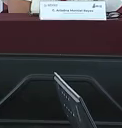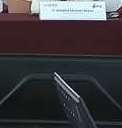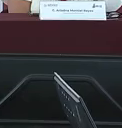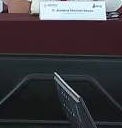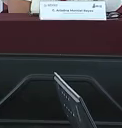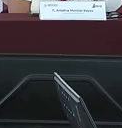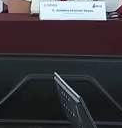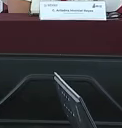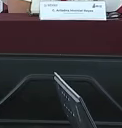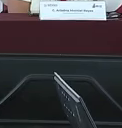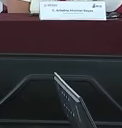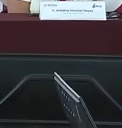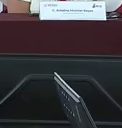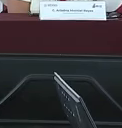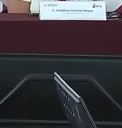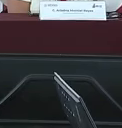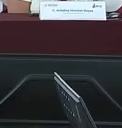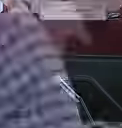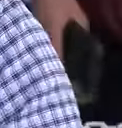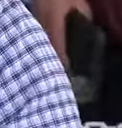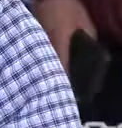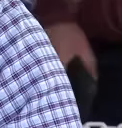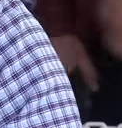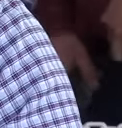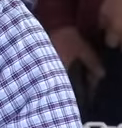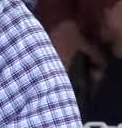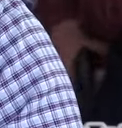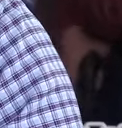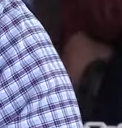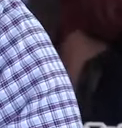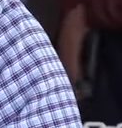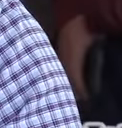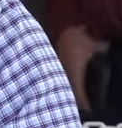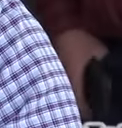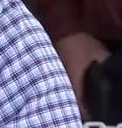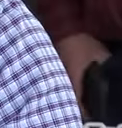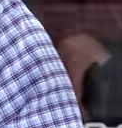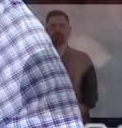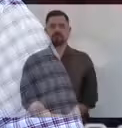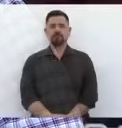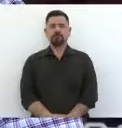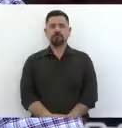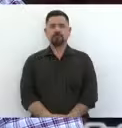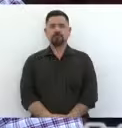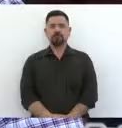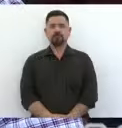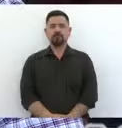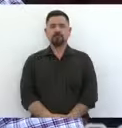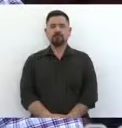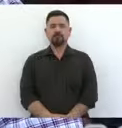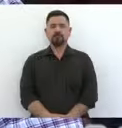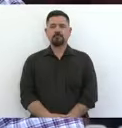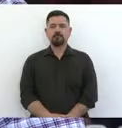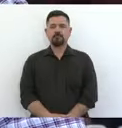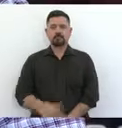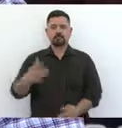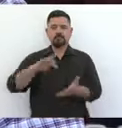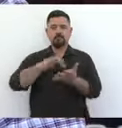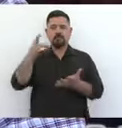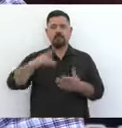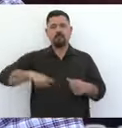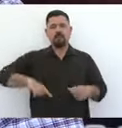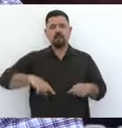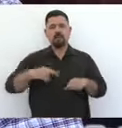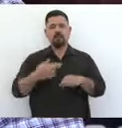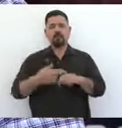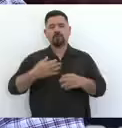que jamás habían sido tomados. También agradecerle al gobernador porque hemos recibido mucho apoyo de su parte y a todos los funcionarios